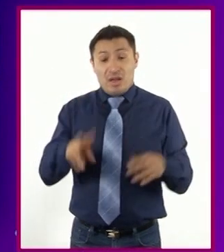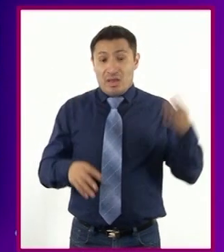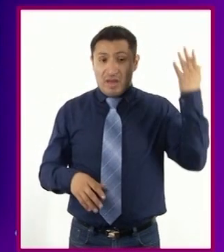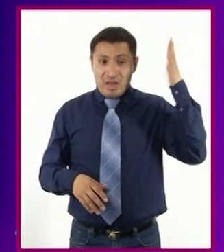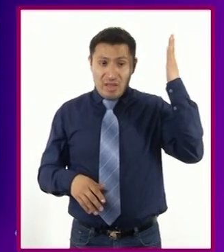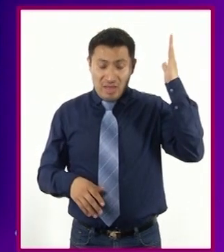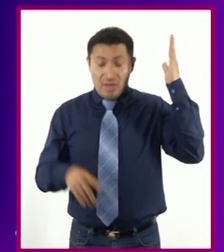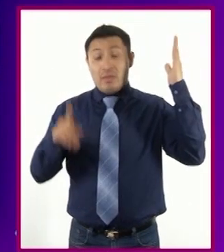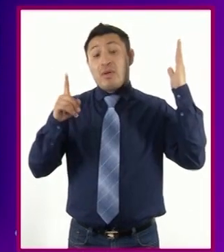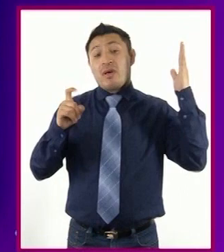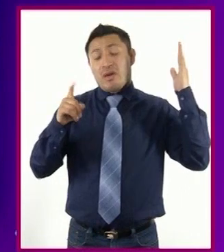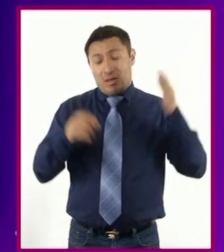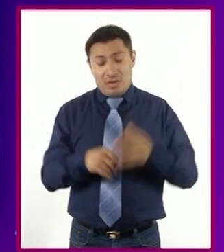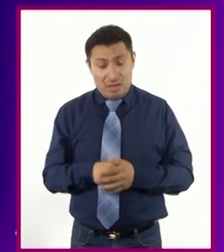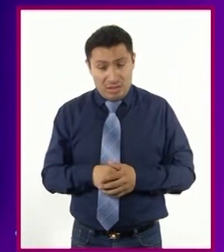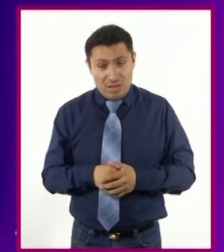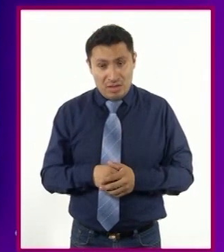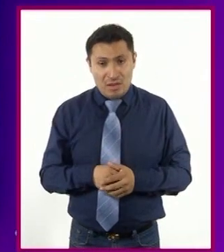de agua,